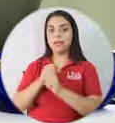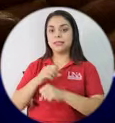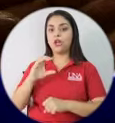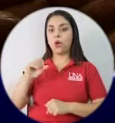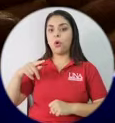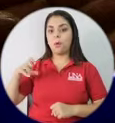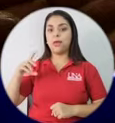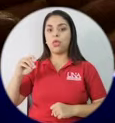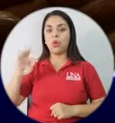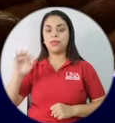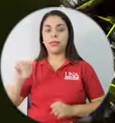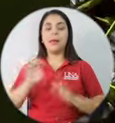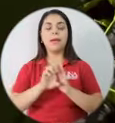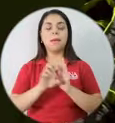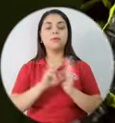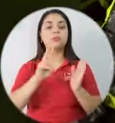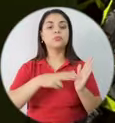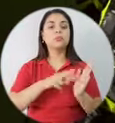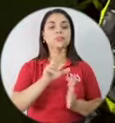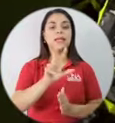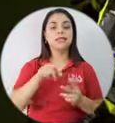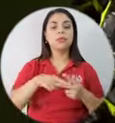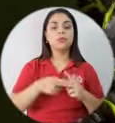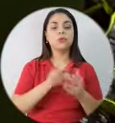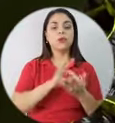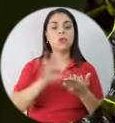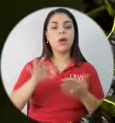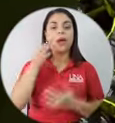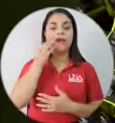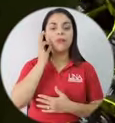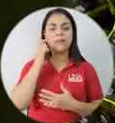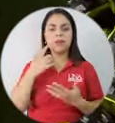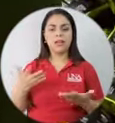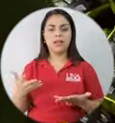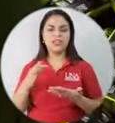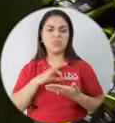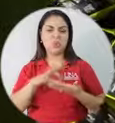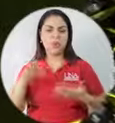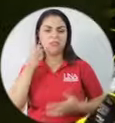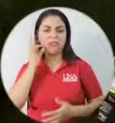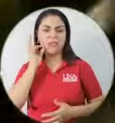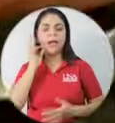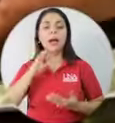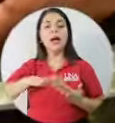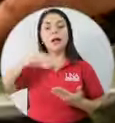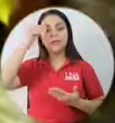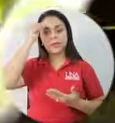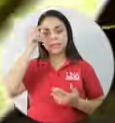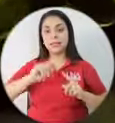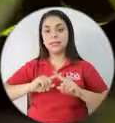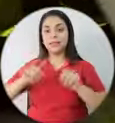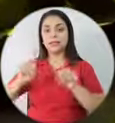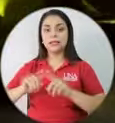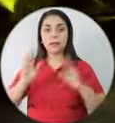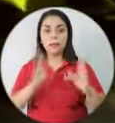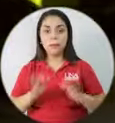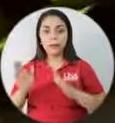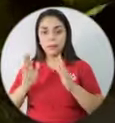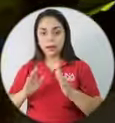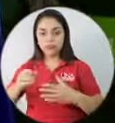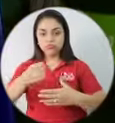Copedota. Por ejemplo, en el 2003 inició una escuela de café. ¿Para qué? Para poder aprender